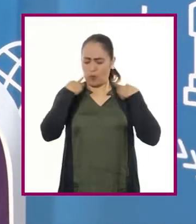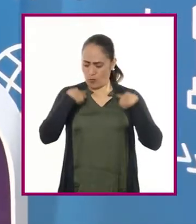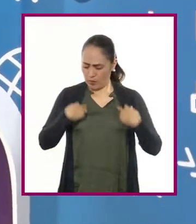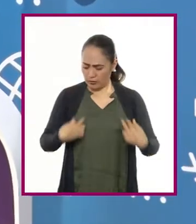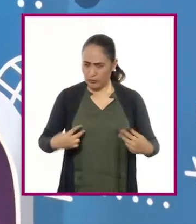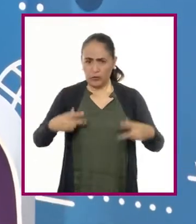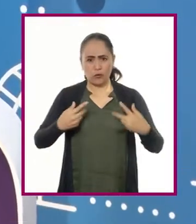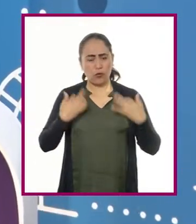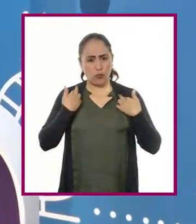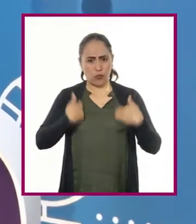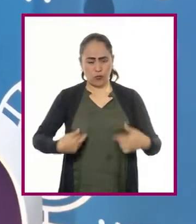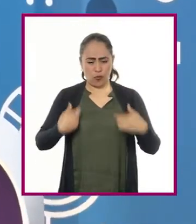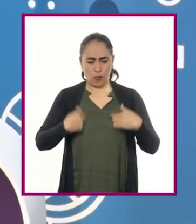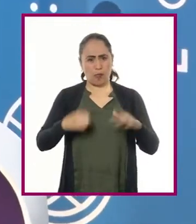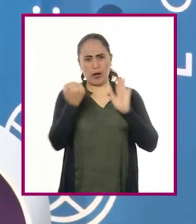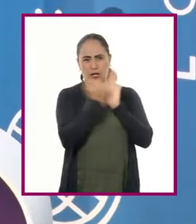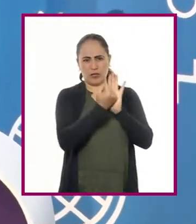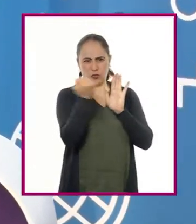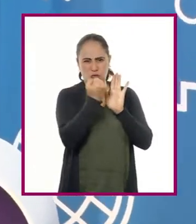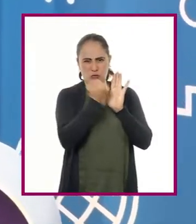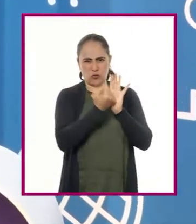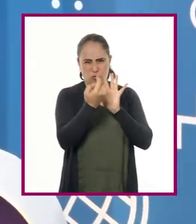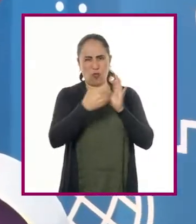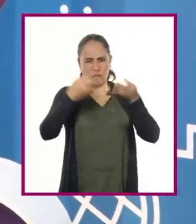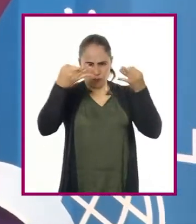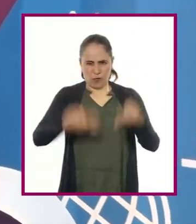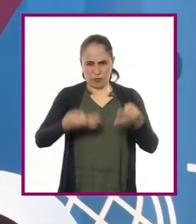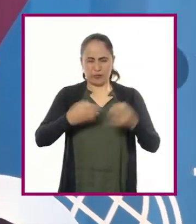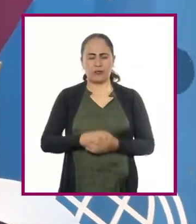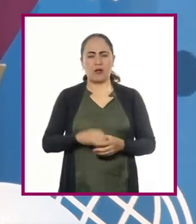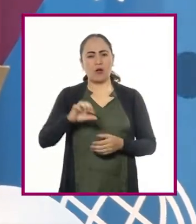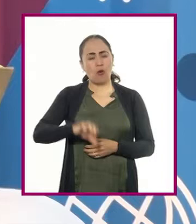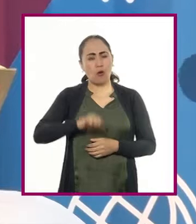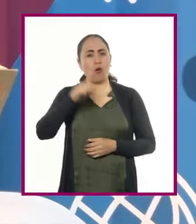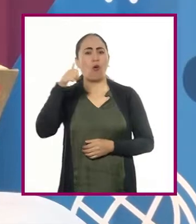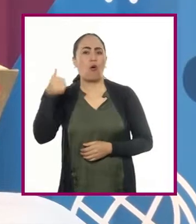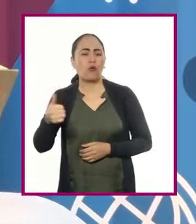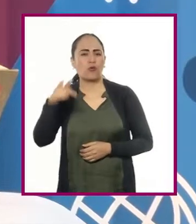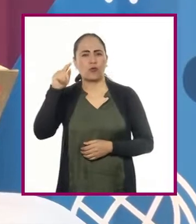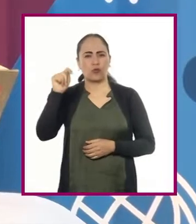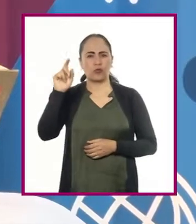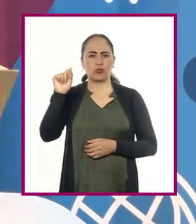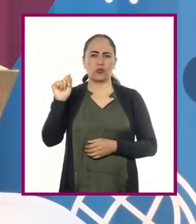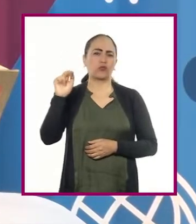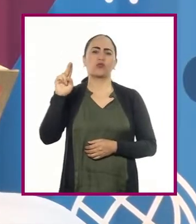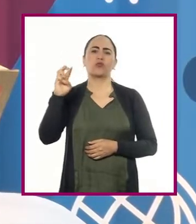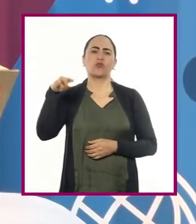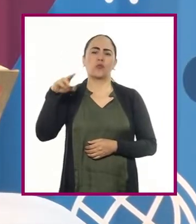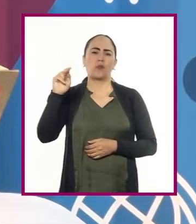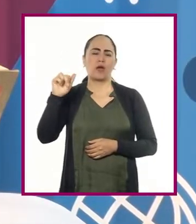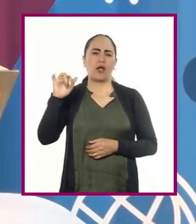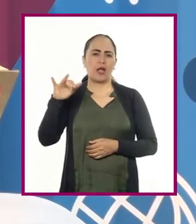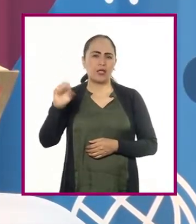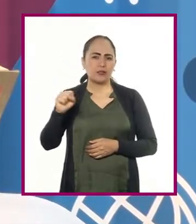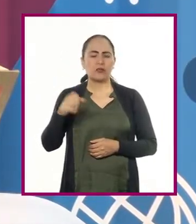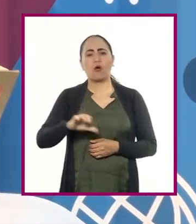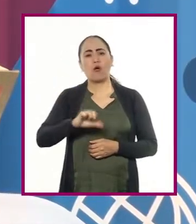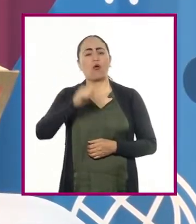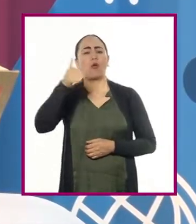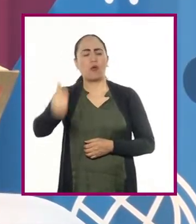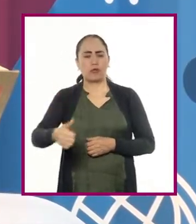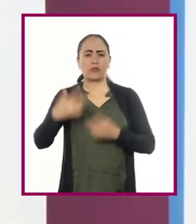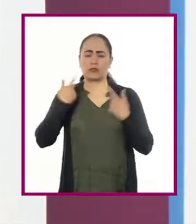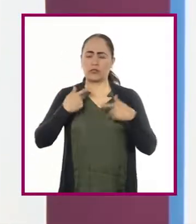el escudo de armas de la ciudad, otros con tumbales y libreas encarnadas, y unos guardias disparando salvas con